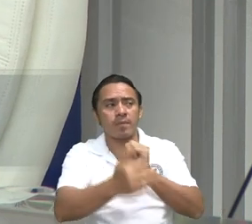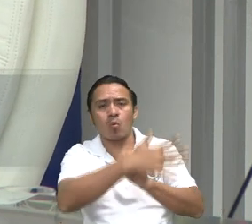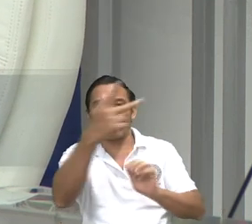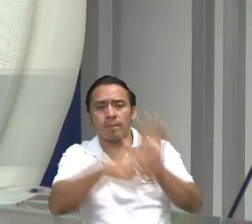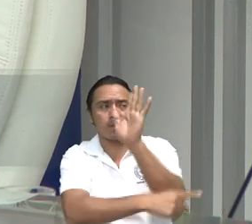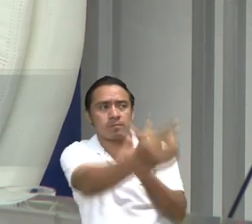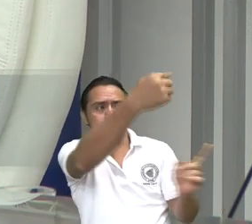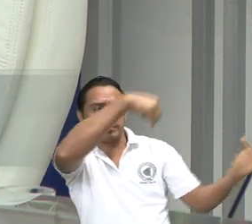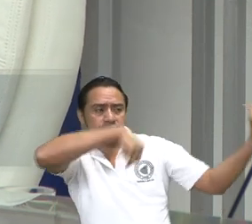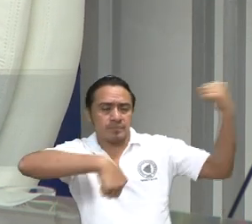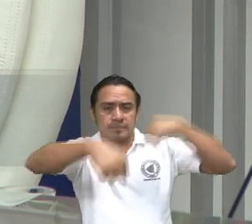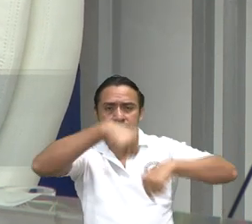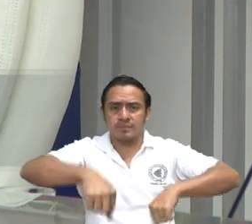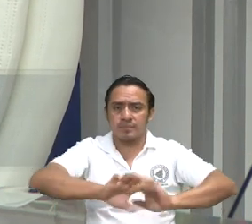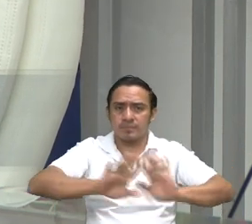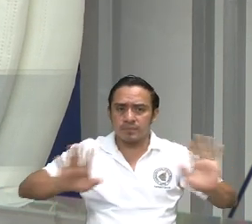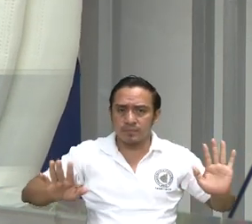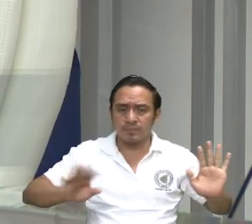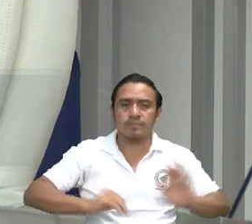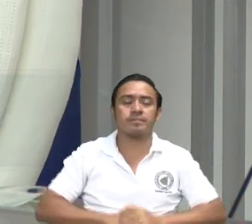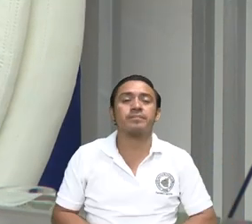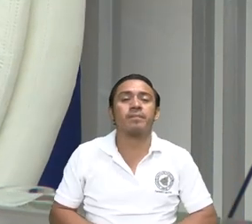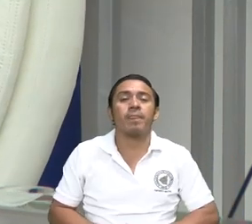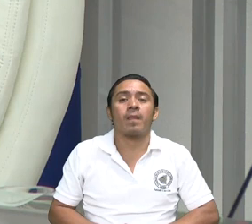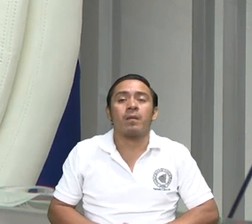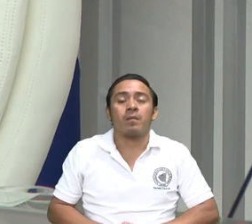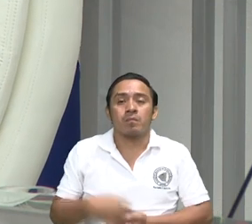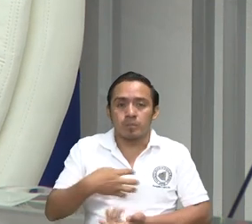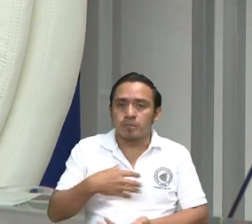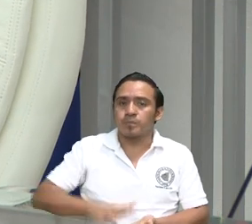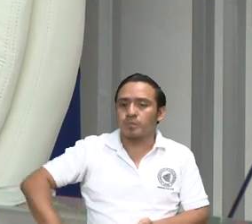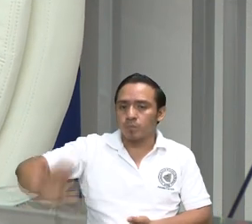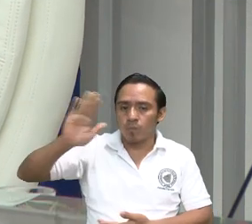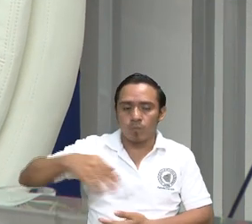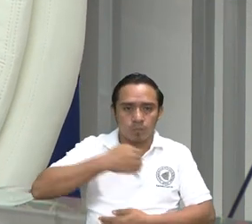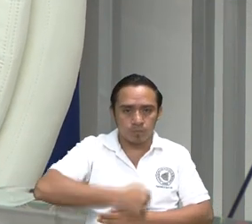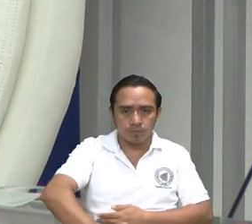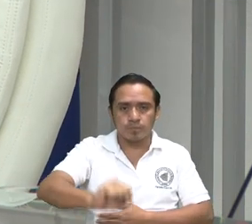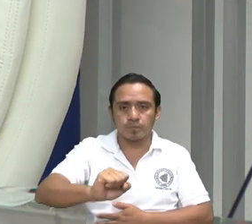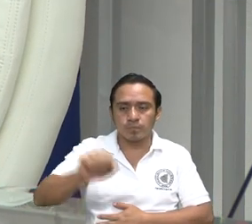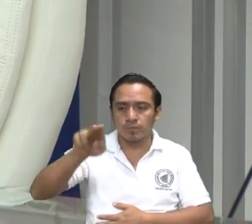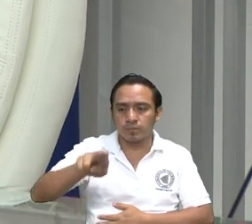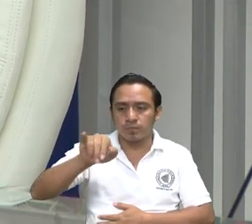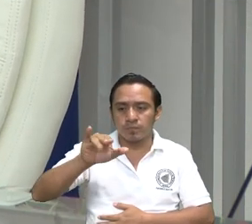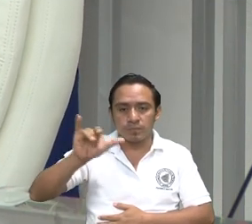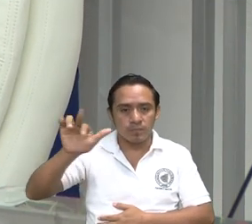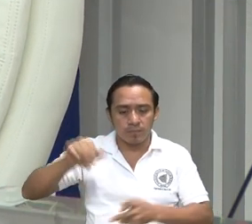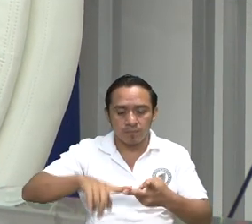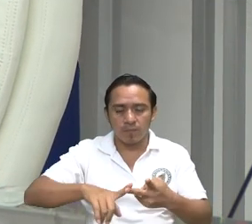paz sin condiciones. El compromiso de los hijos de Nicaragua,